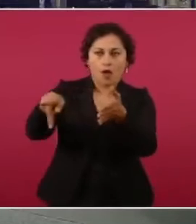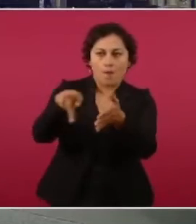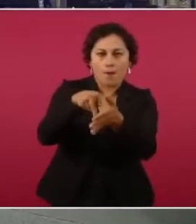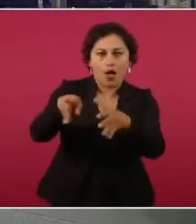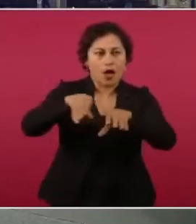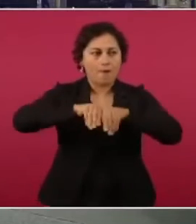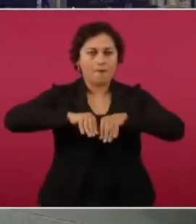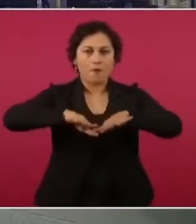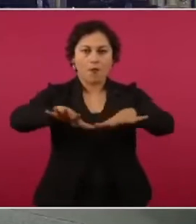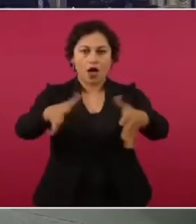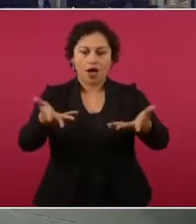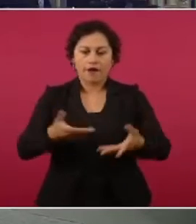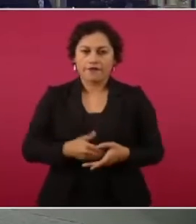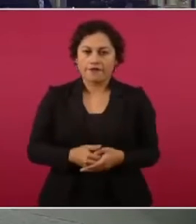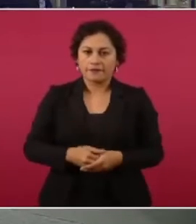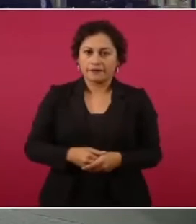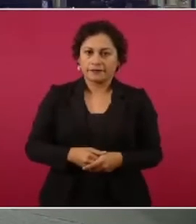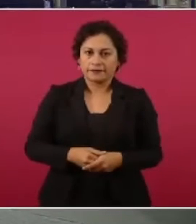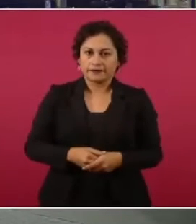periodistas,